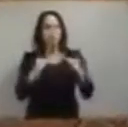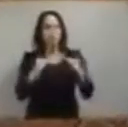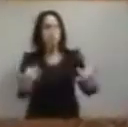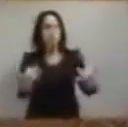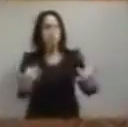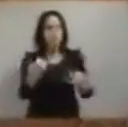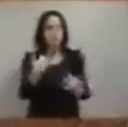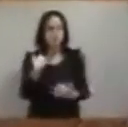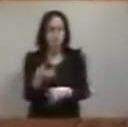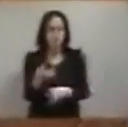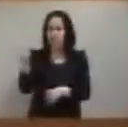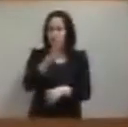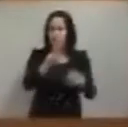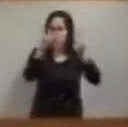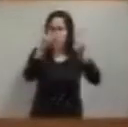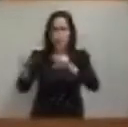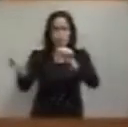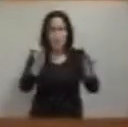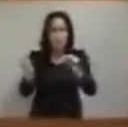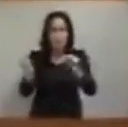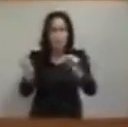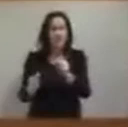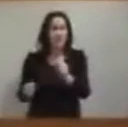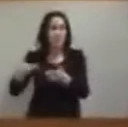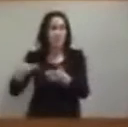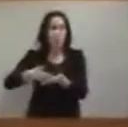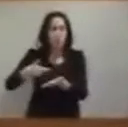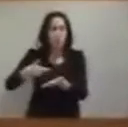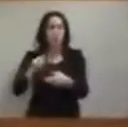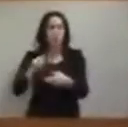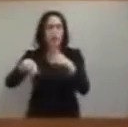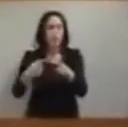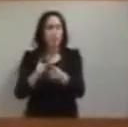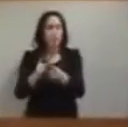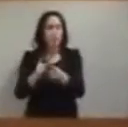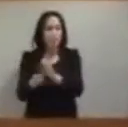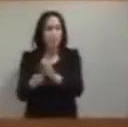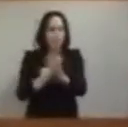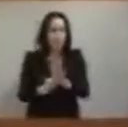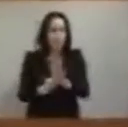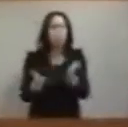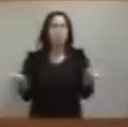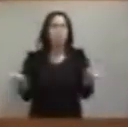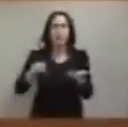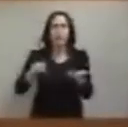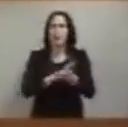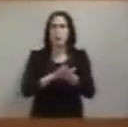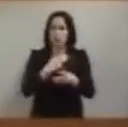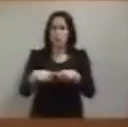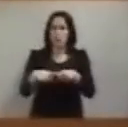asistimos al debate sobre la moción subsiguiente a la interpelación. Yo creo que muchas de las cosas que se pueden decir hoy, de las que se han dicho